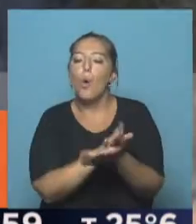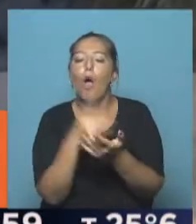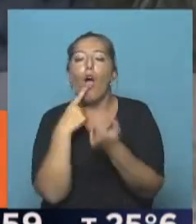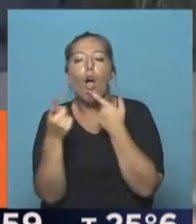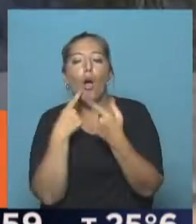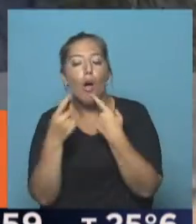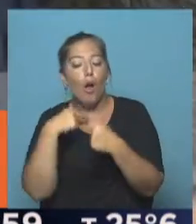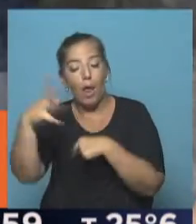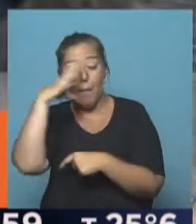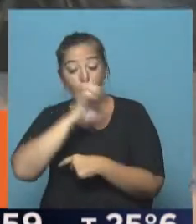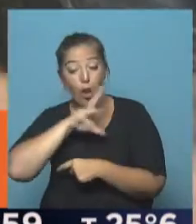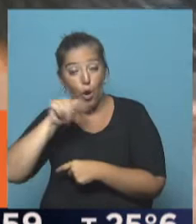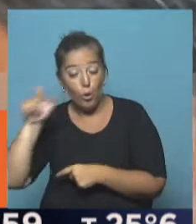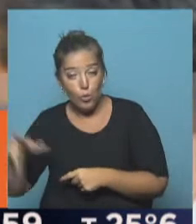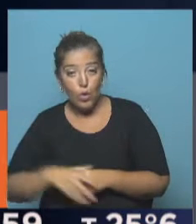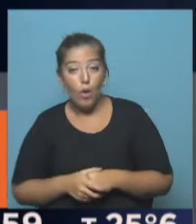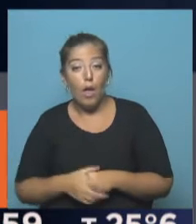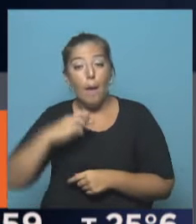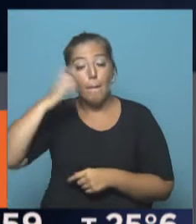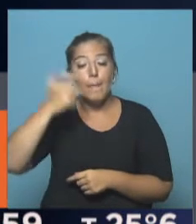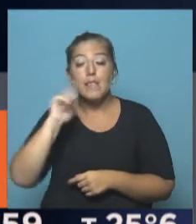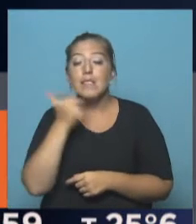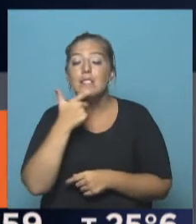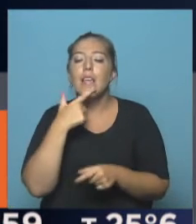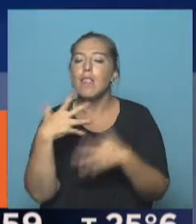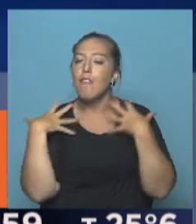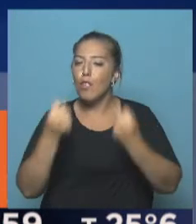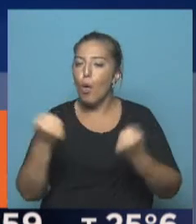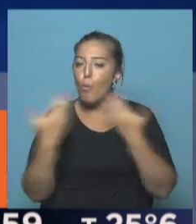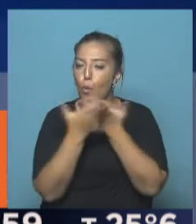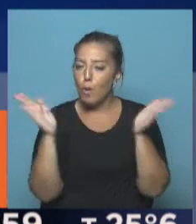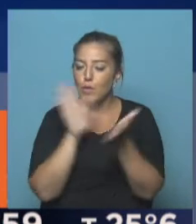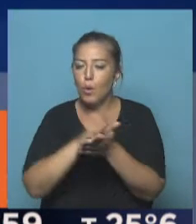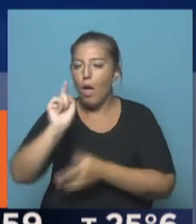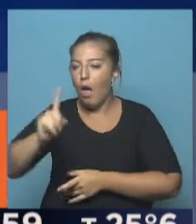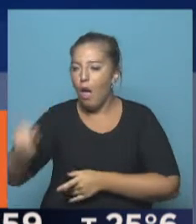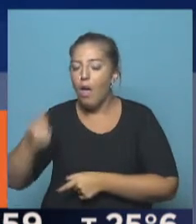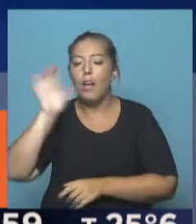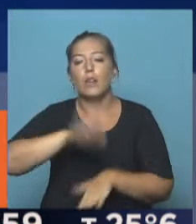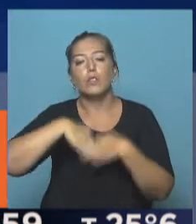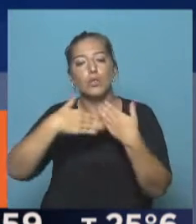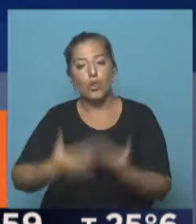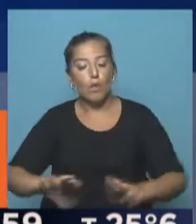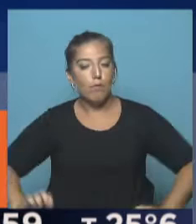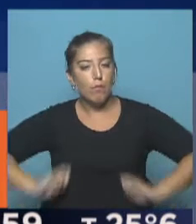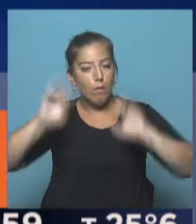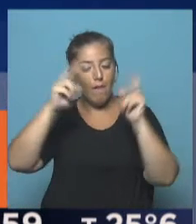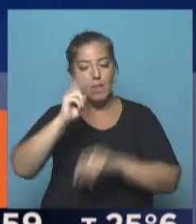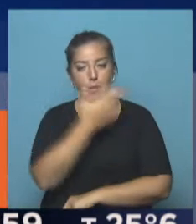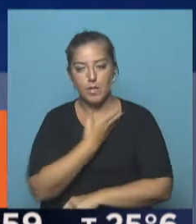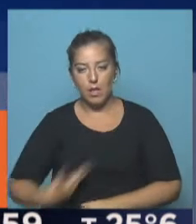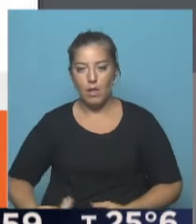conversaciones con el embajador ruso a Mike Pence, quien llegó a defenderlo públicamente de esas acusaciones, lo que motivó la furia del